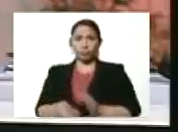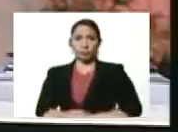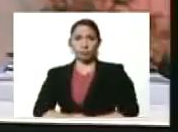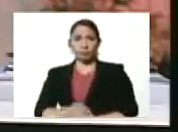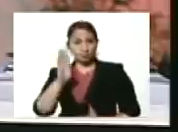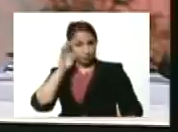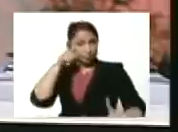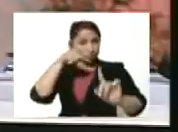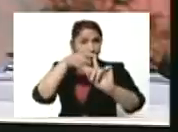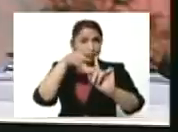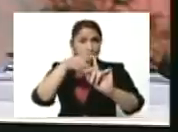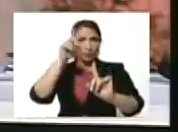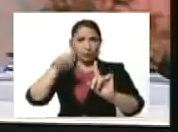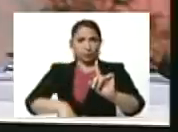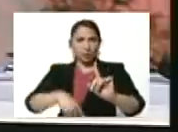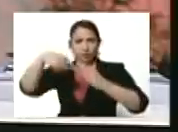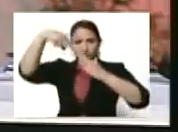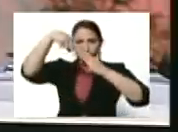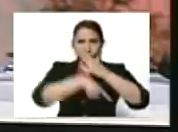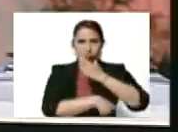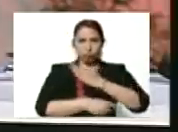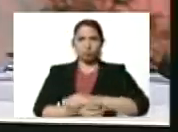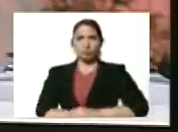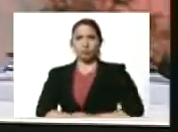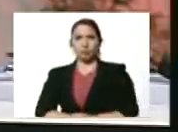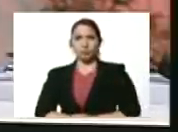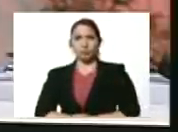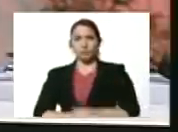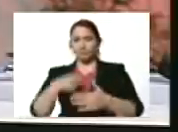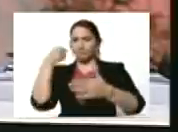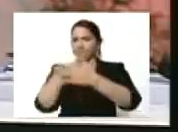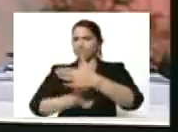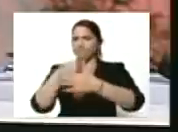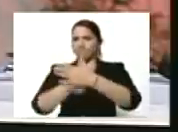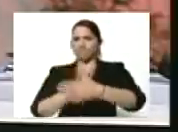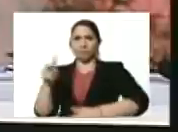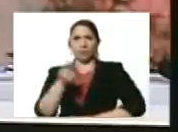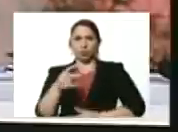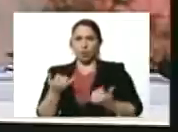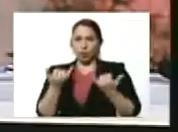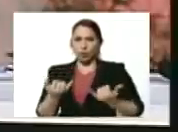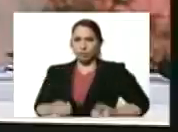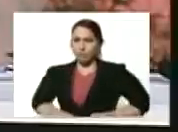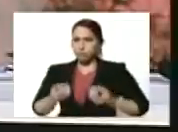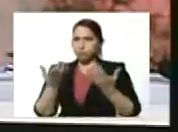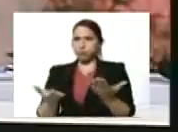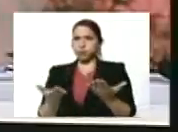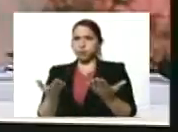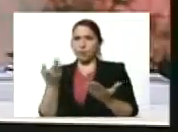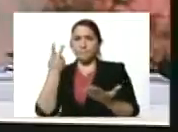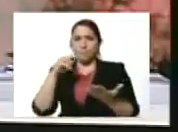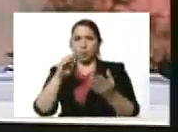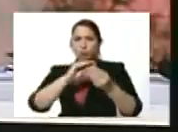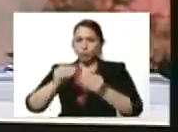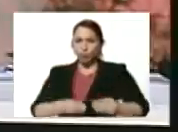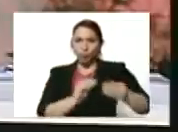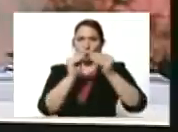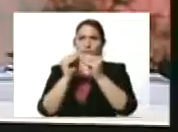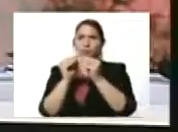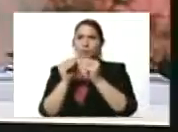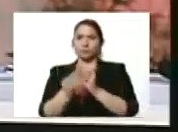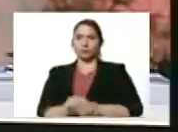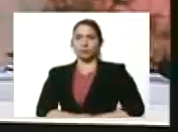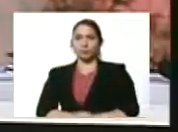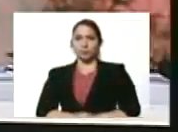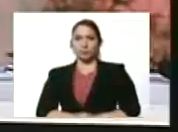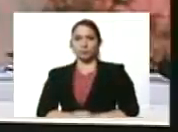rumbo también a la profundización de la batalla que Venezuela está dando por su recuperación, por